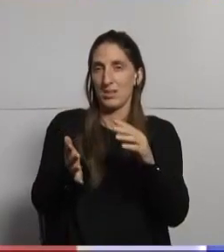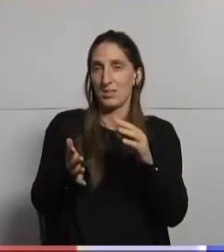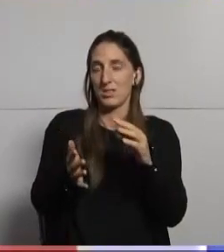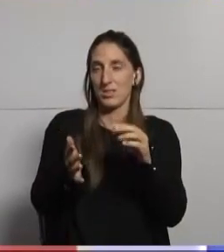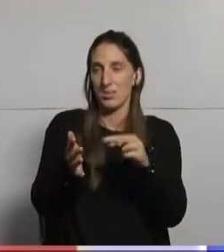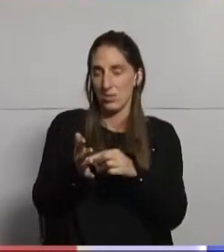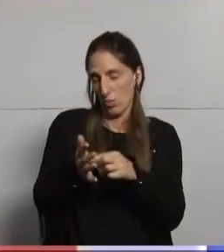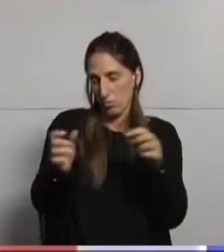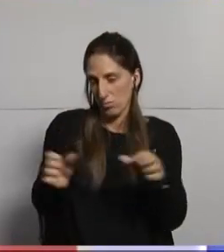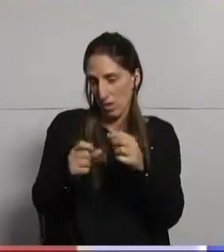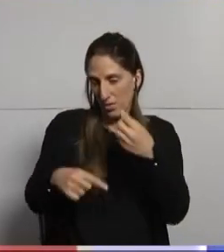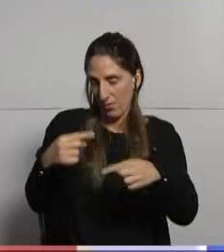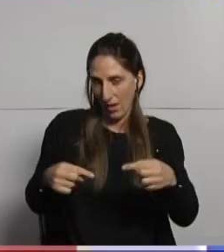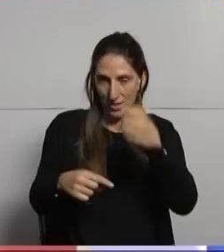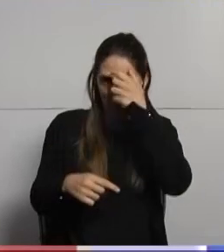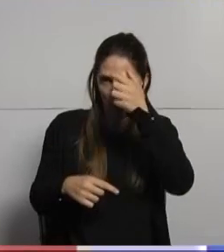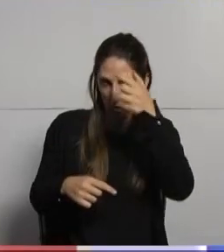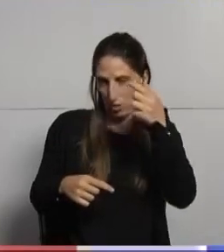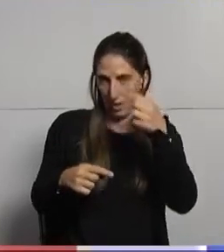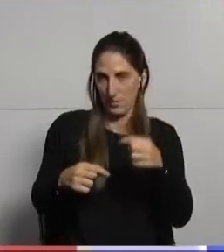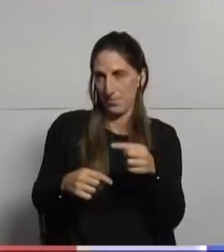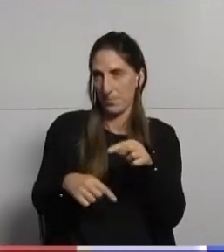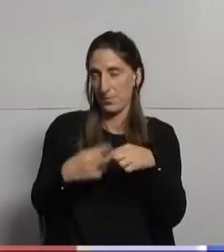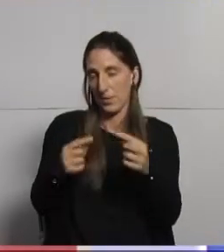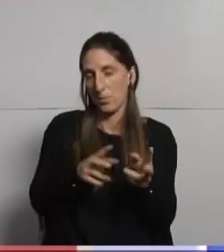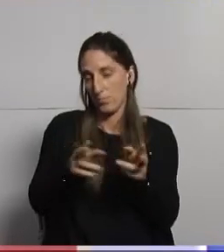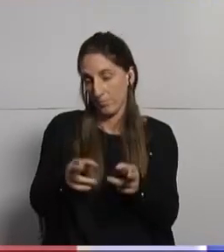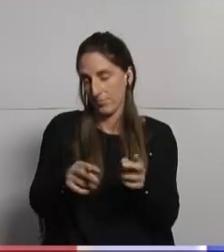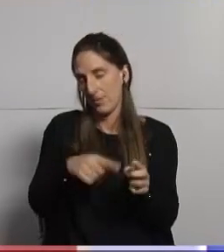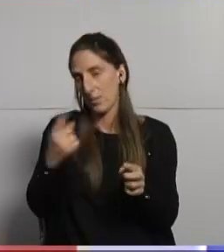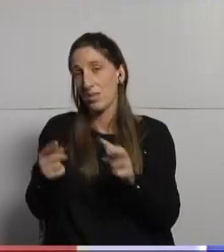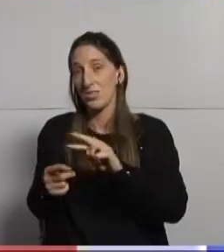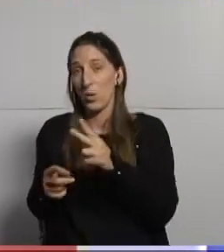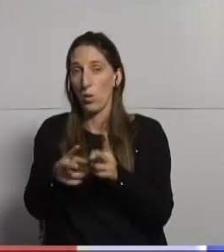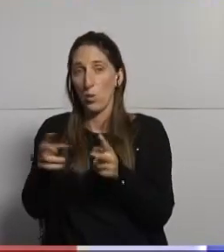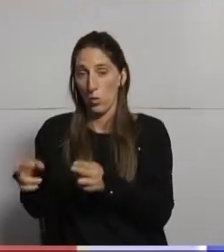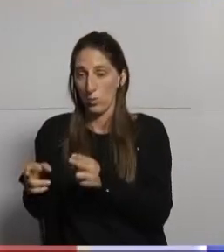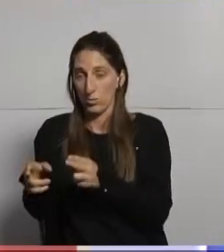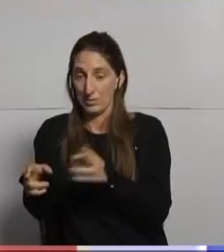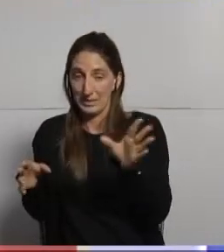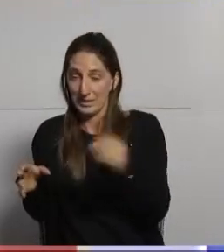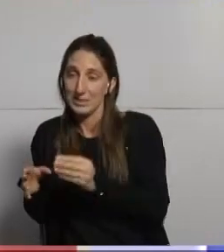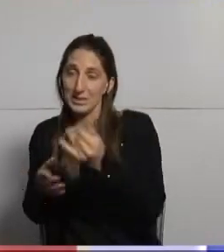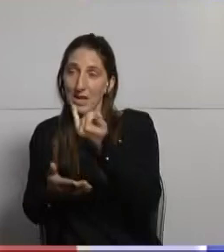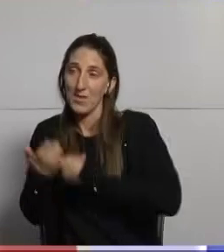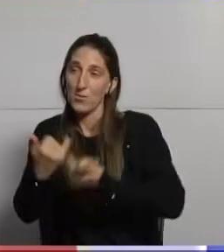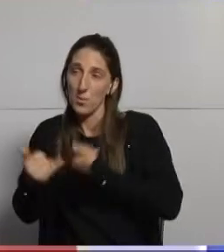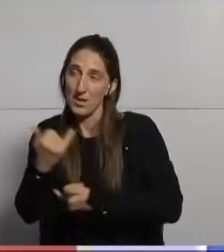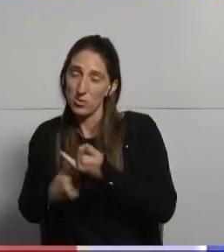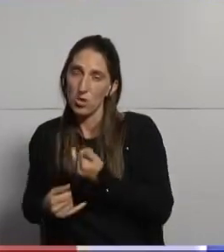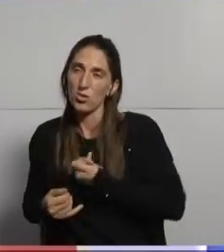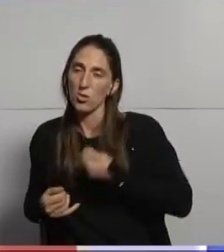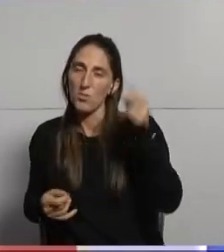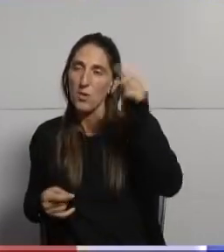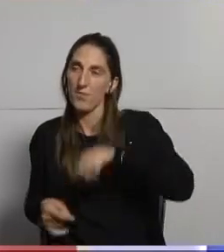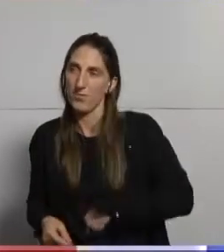actuadores para diferentes tecnologías y necesidades. Después viene una segunda etapa, que es la adquisición de esos datos, cómo recibimos esos